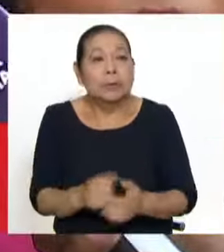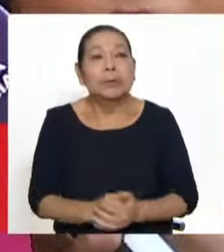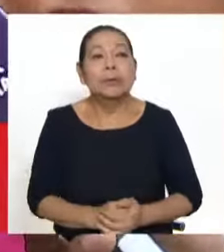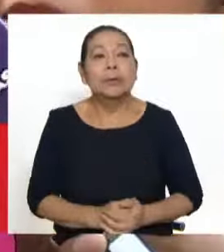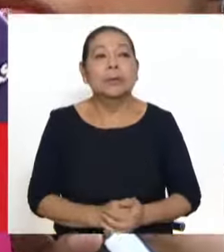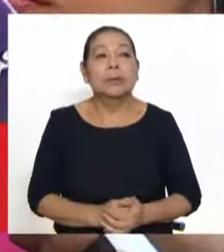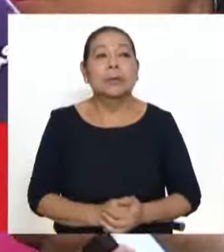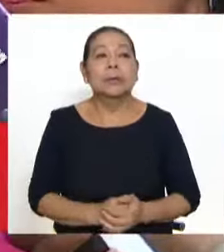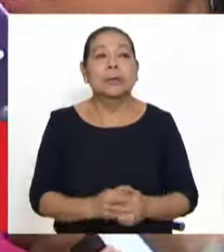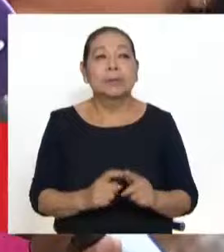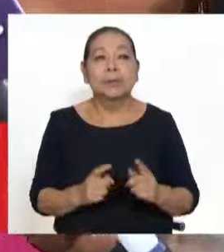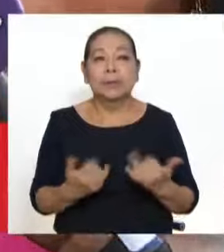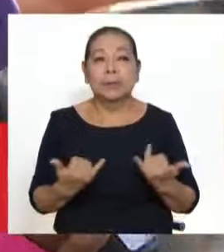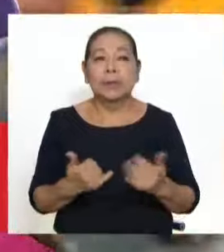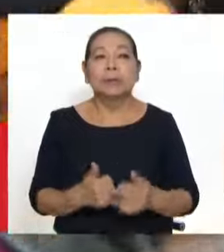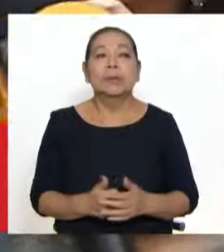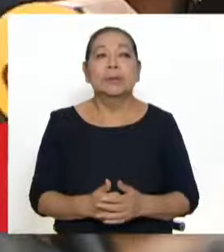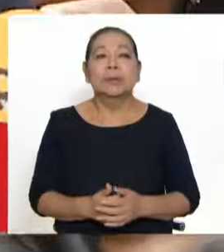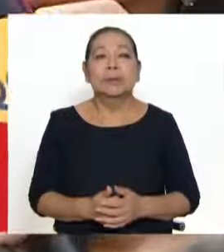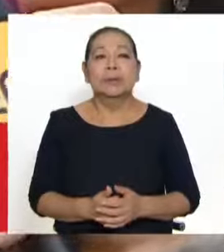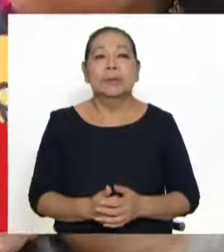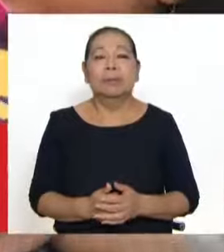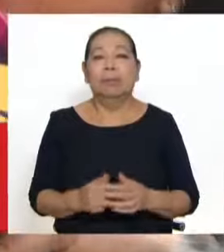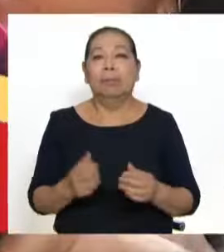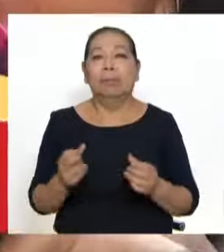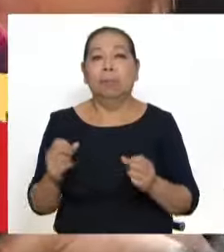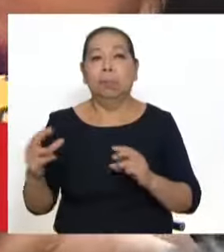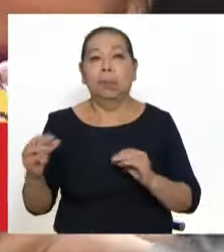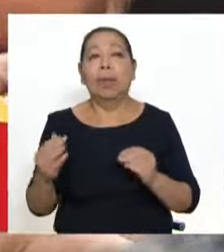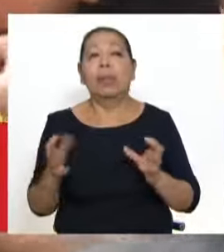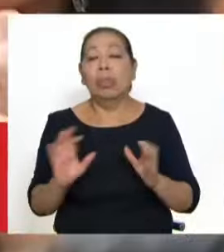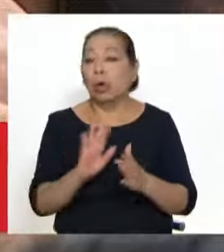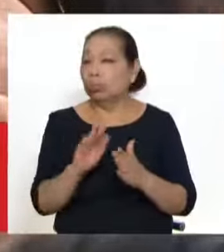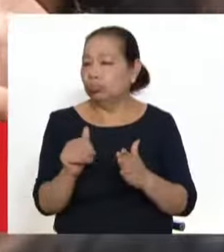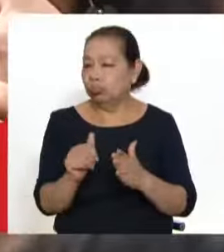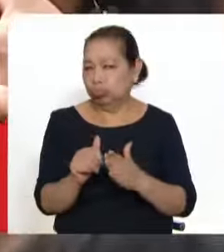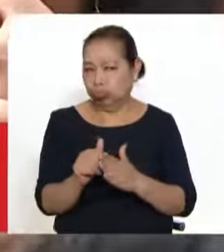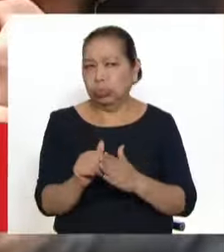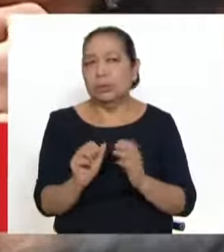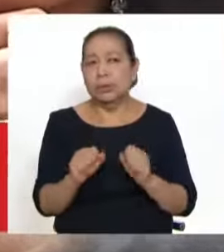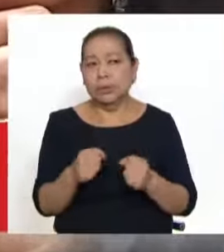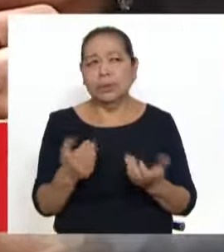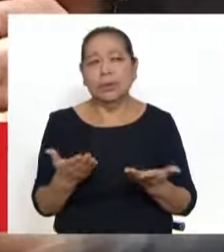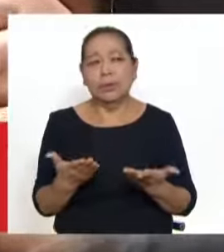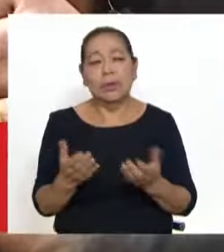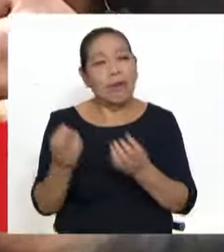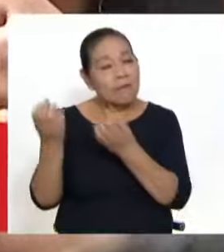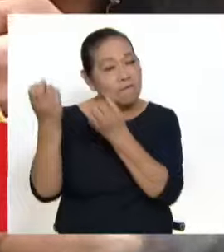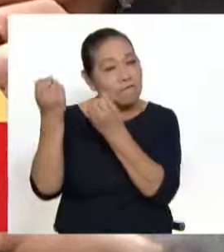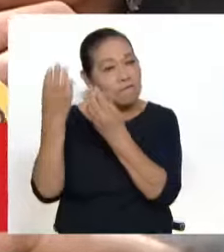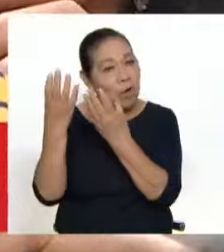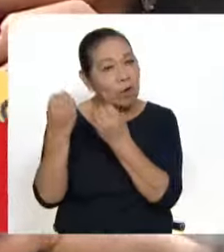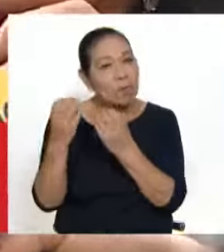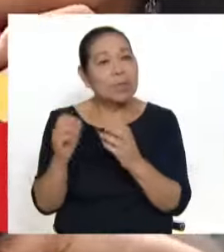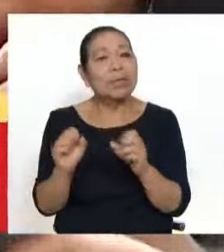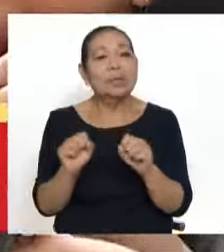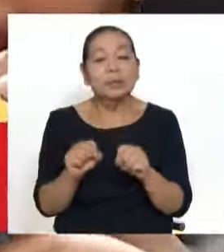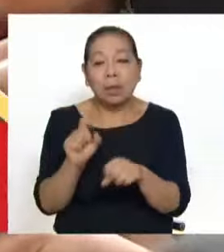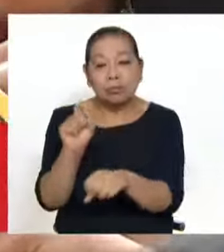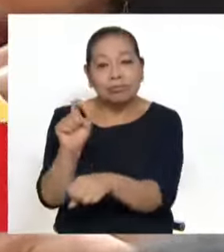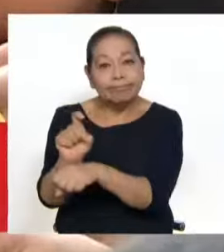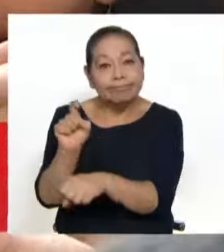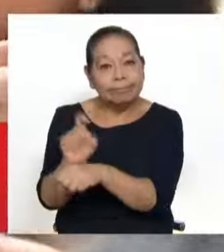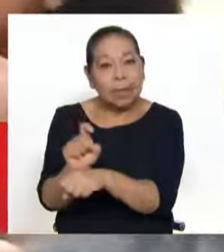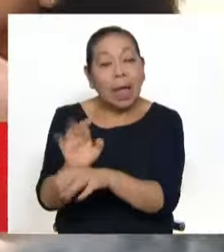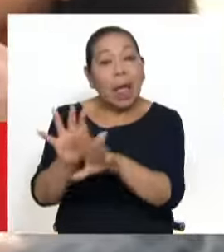Pero ministro, justamente le estaba consultando y evade mis preguntas, ministro. Va a tener toda la información y vamos a